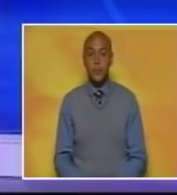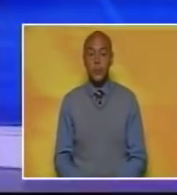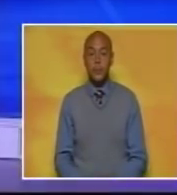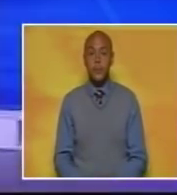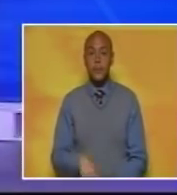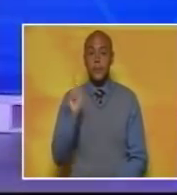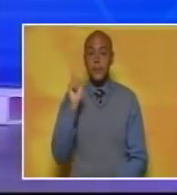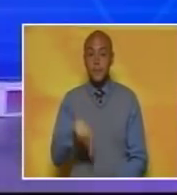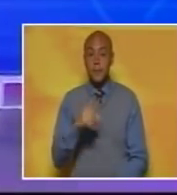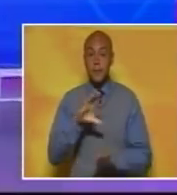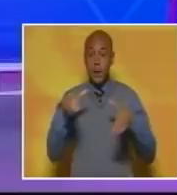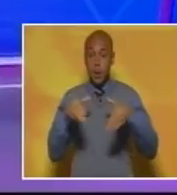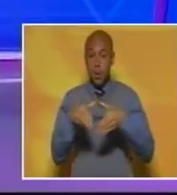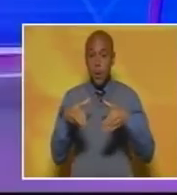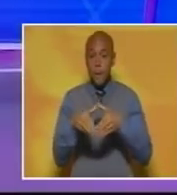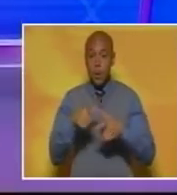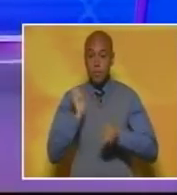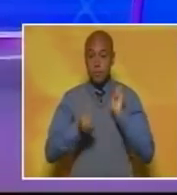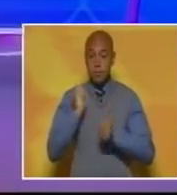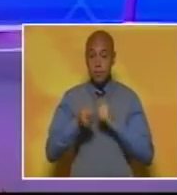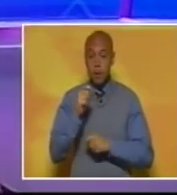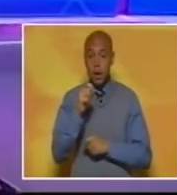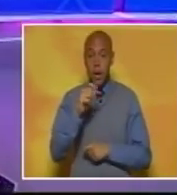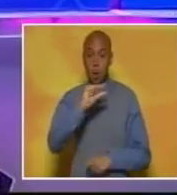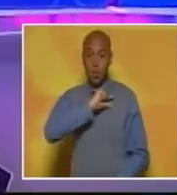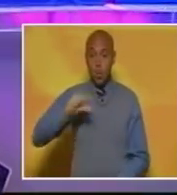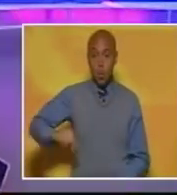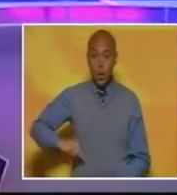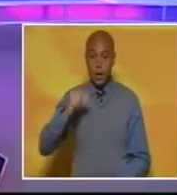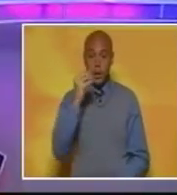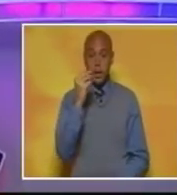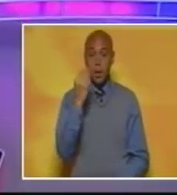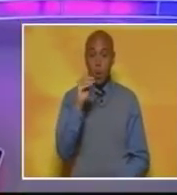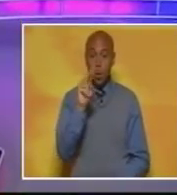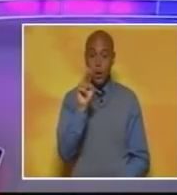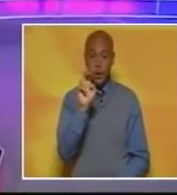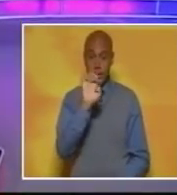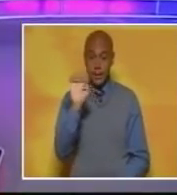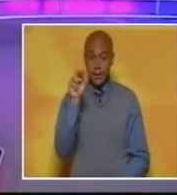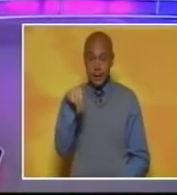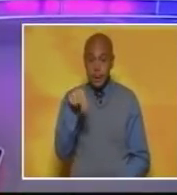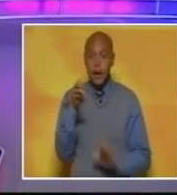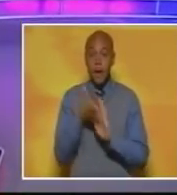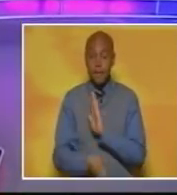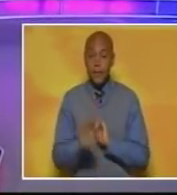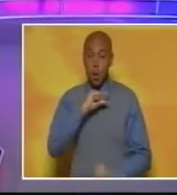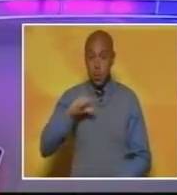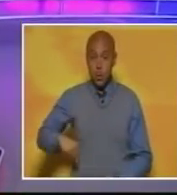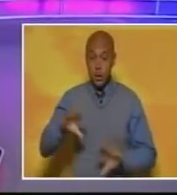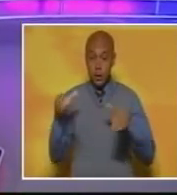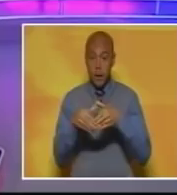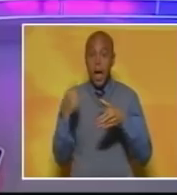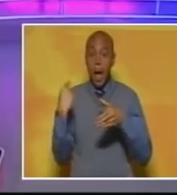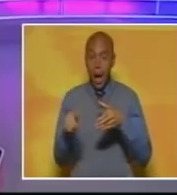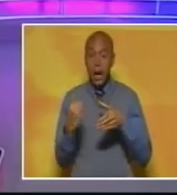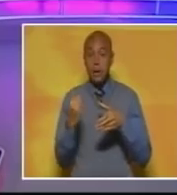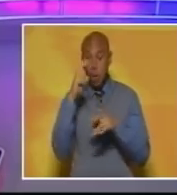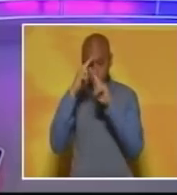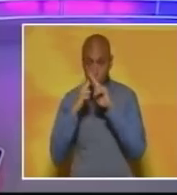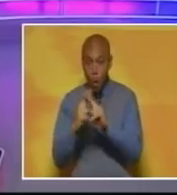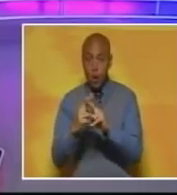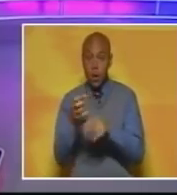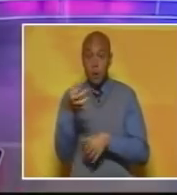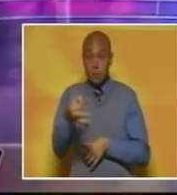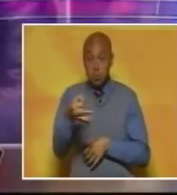Y la legendaria banda británica Queen se convirtió en el primer grupo de rock que es homenajeado con una moneda de colecciones en